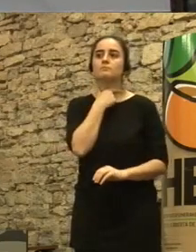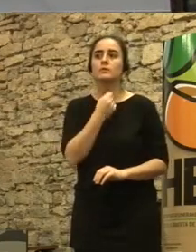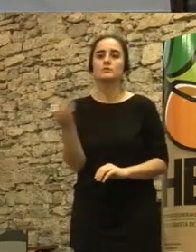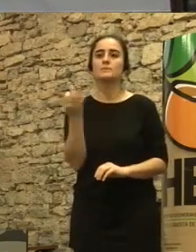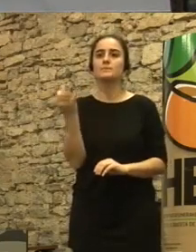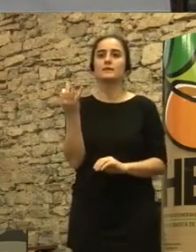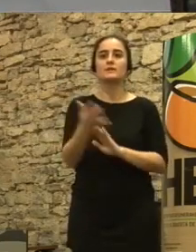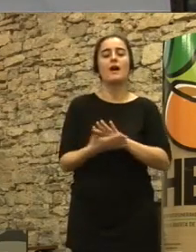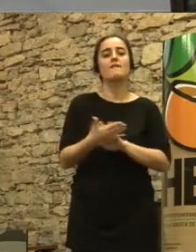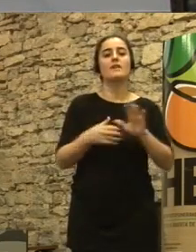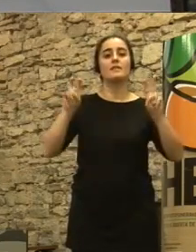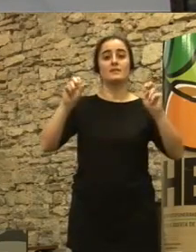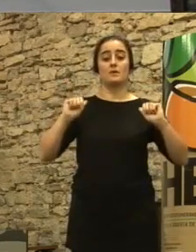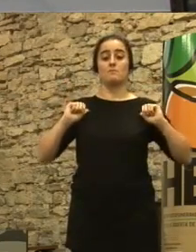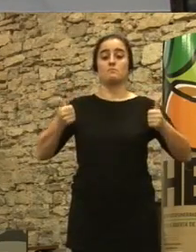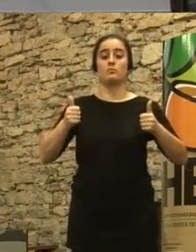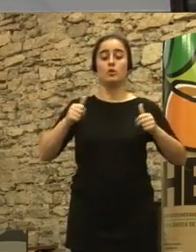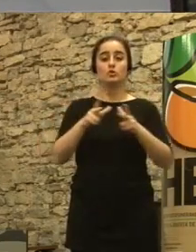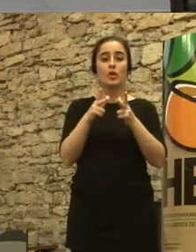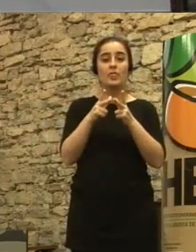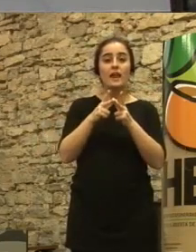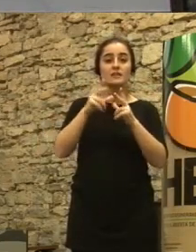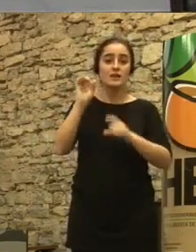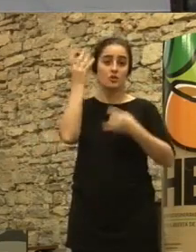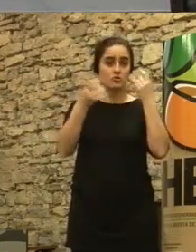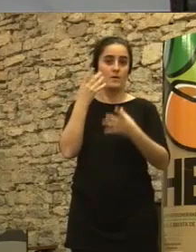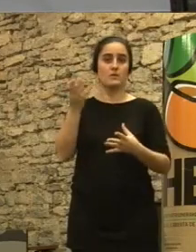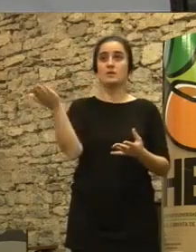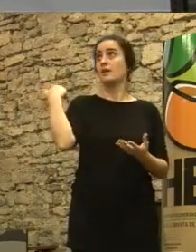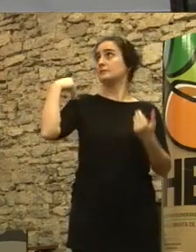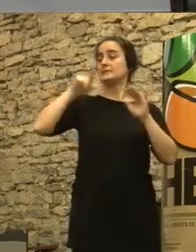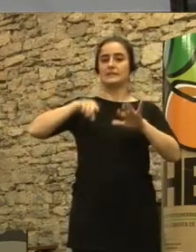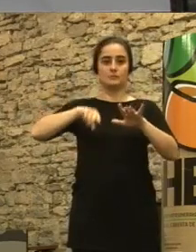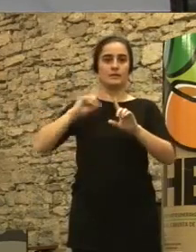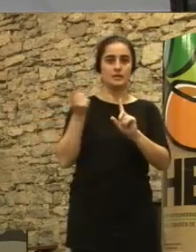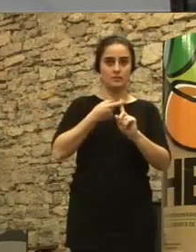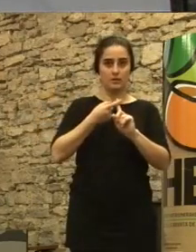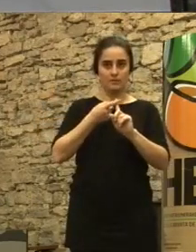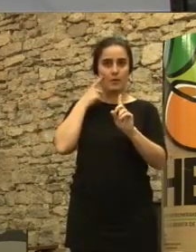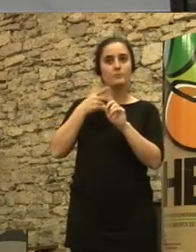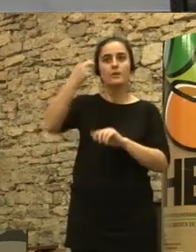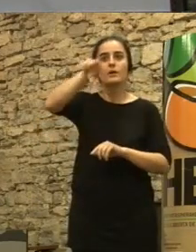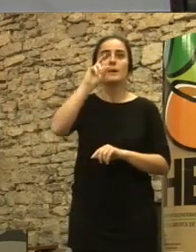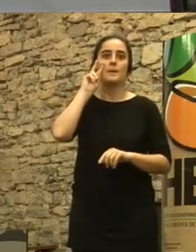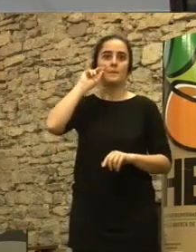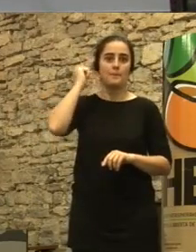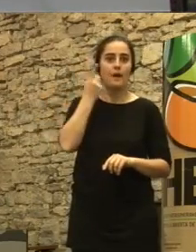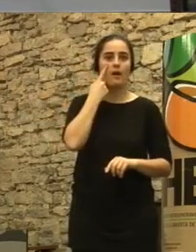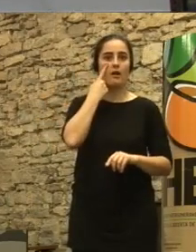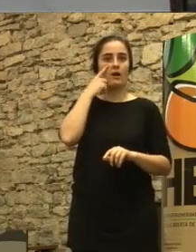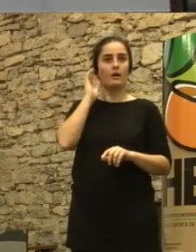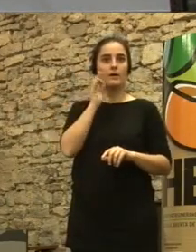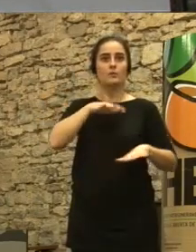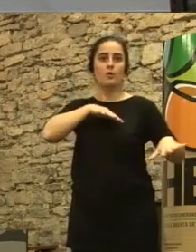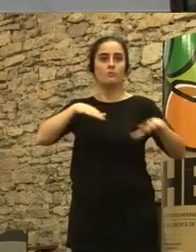los emprendedores sociales innovadores que hemos identificado hace 6 meses, para que veáis cómo el emprendimiento social